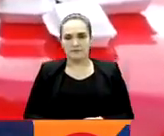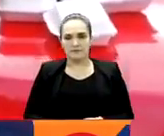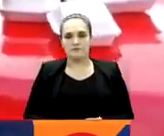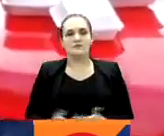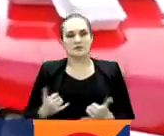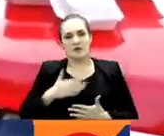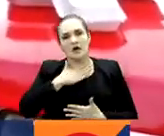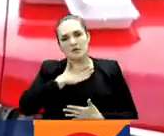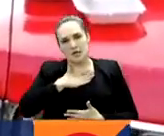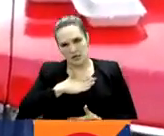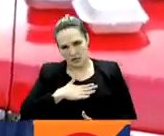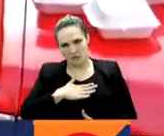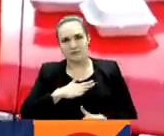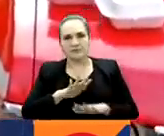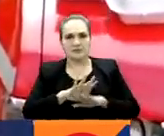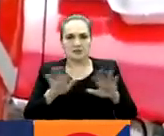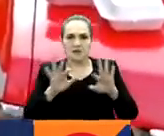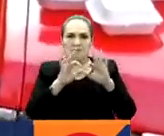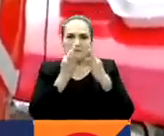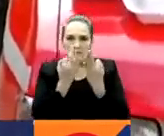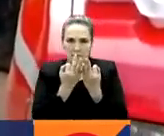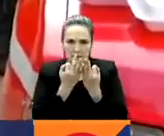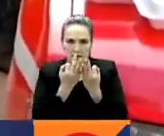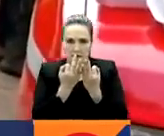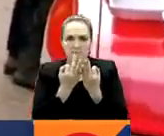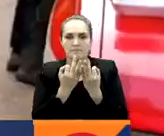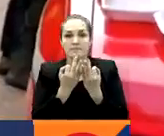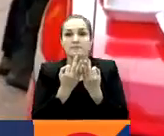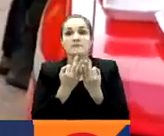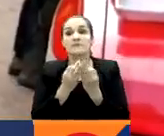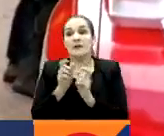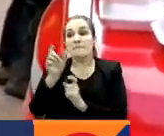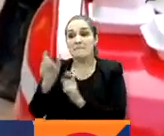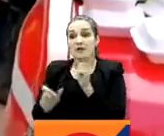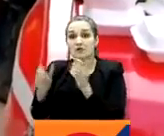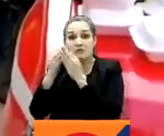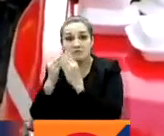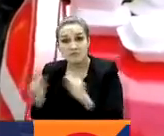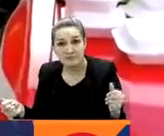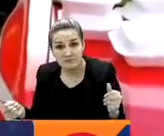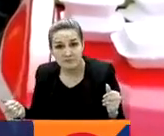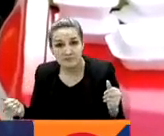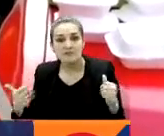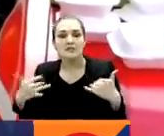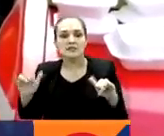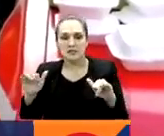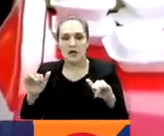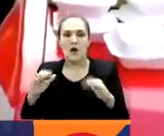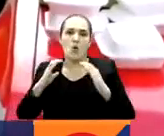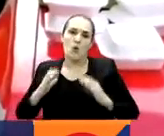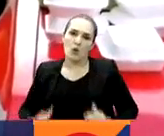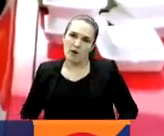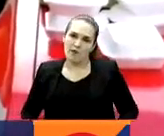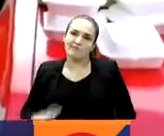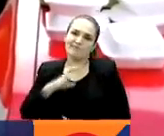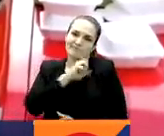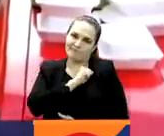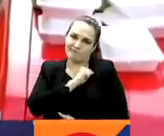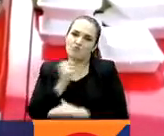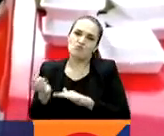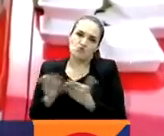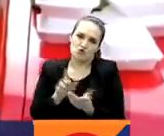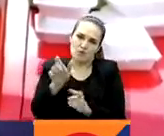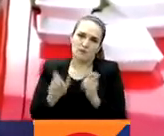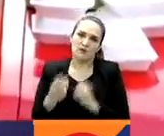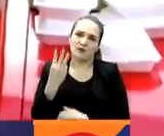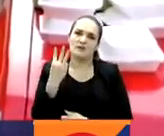tranquilidad en este momento a los familiares de las personas desaparecidas, en el sentido de que ya pudimos recuperar, infortunadamente sin vida, las